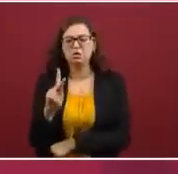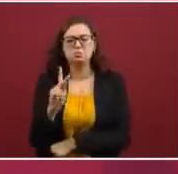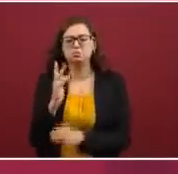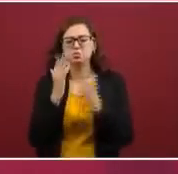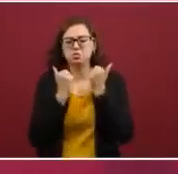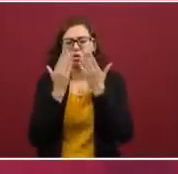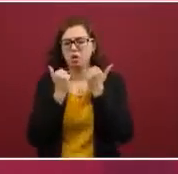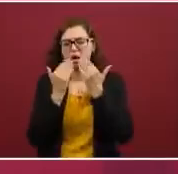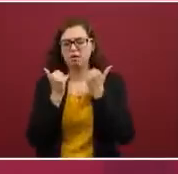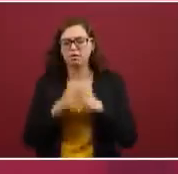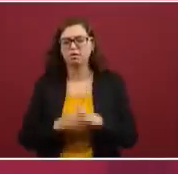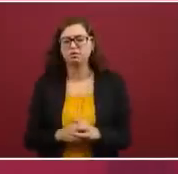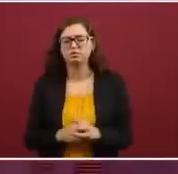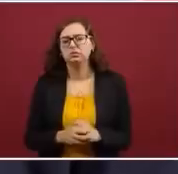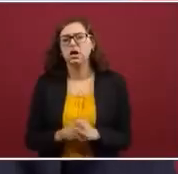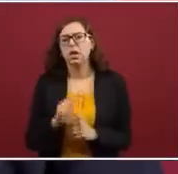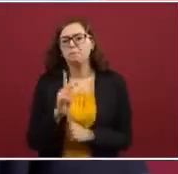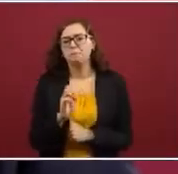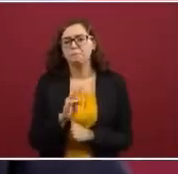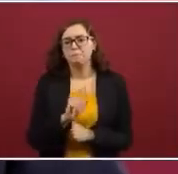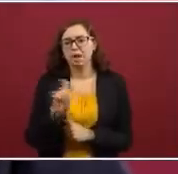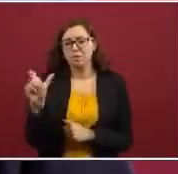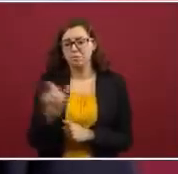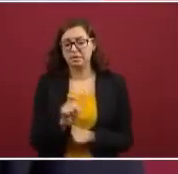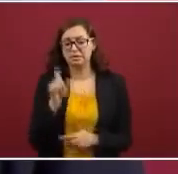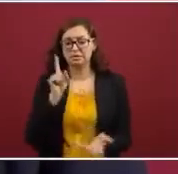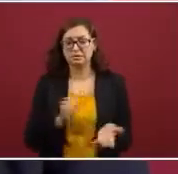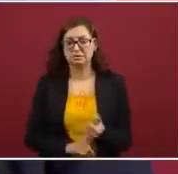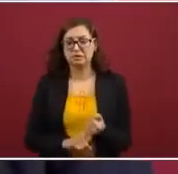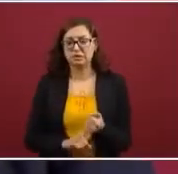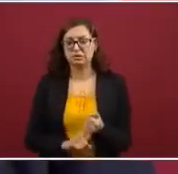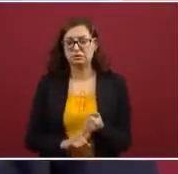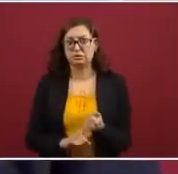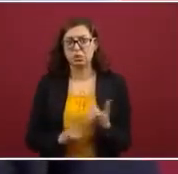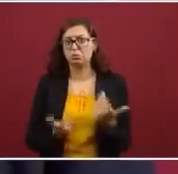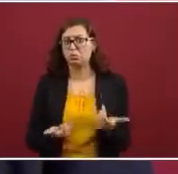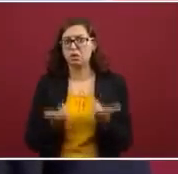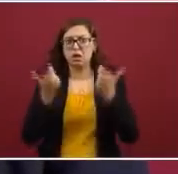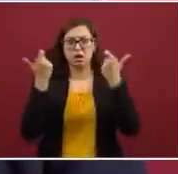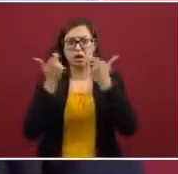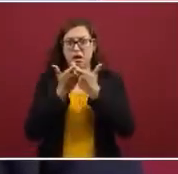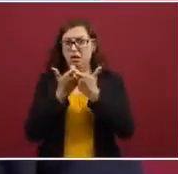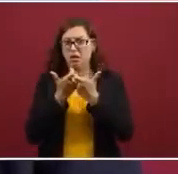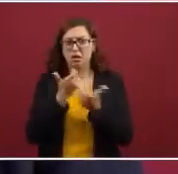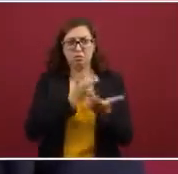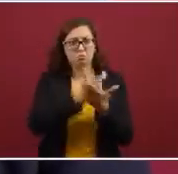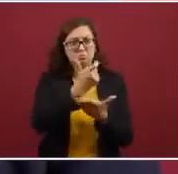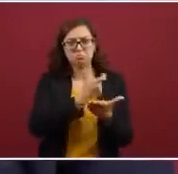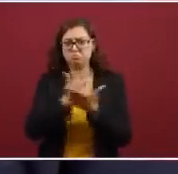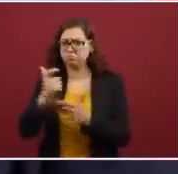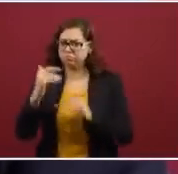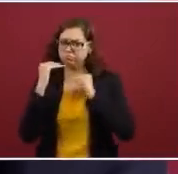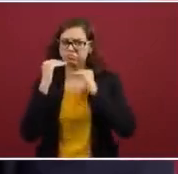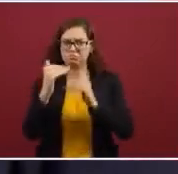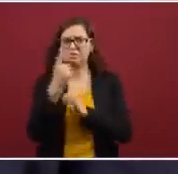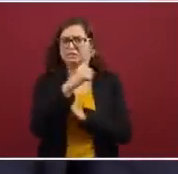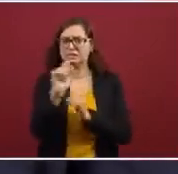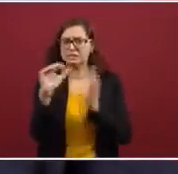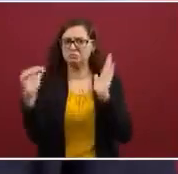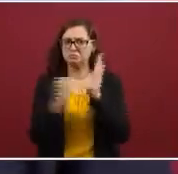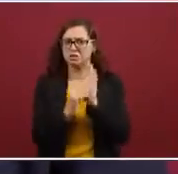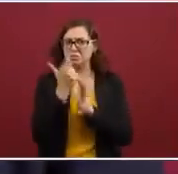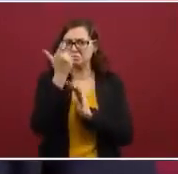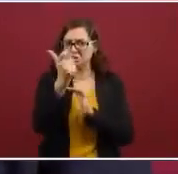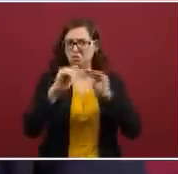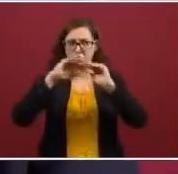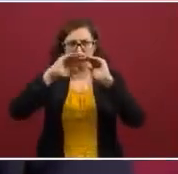de hecho, en Petróleos Mexicanos, ningún funcionario gana más allá de lo que gana el presidente. Esa información